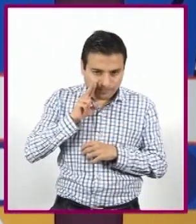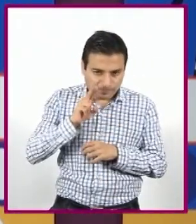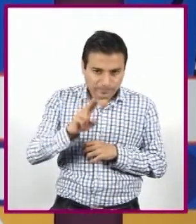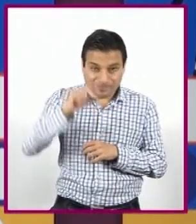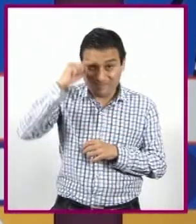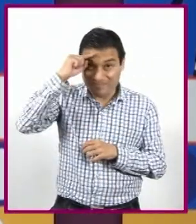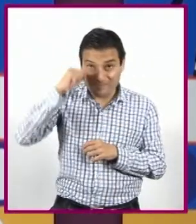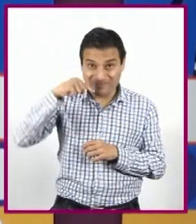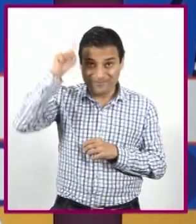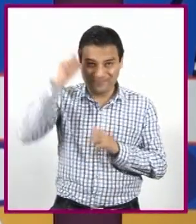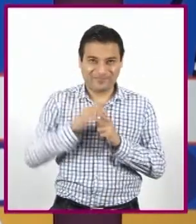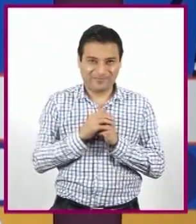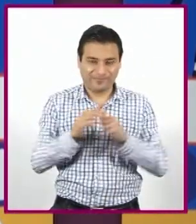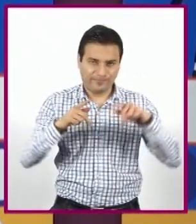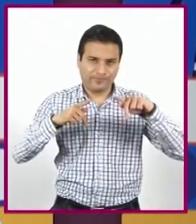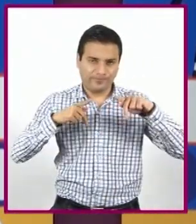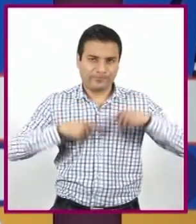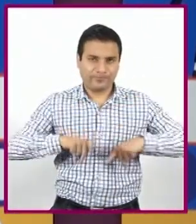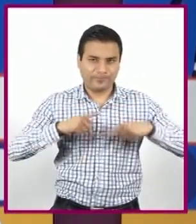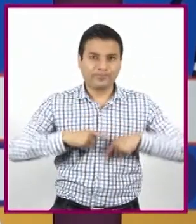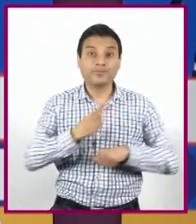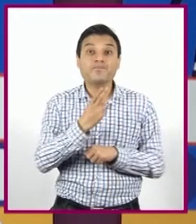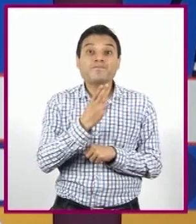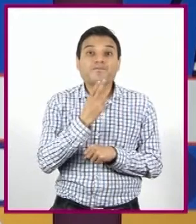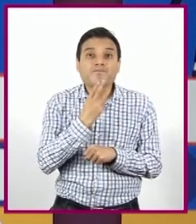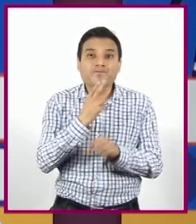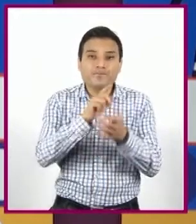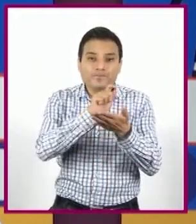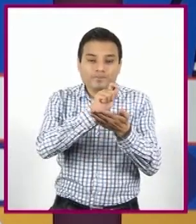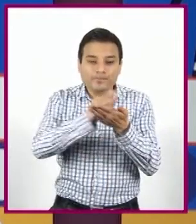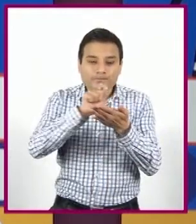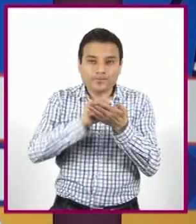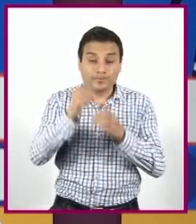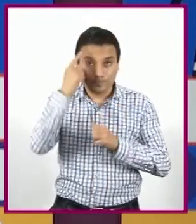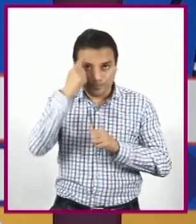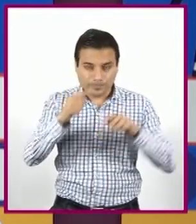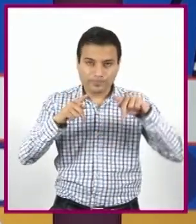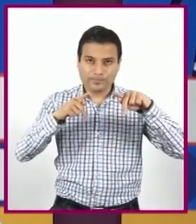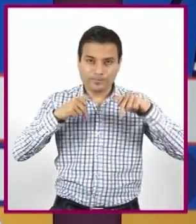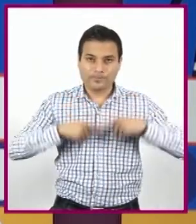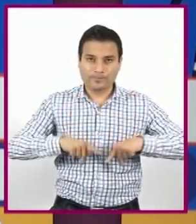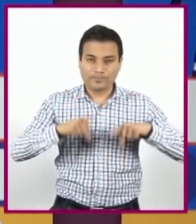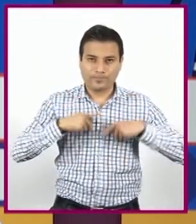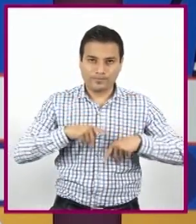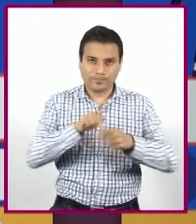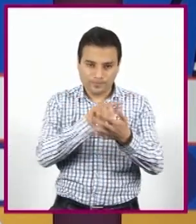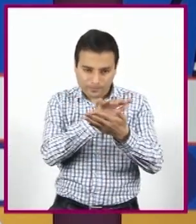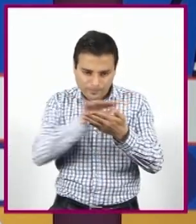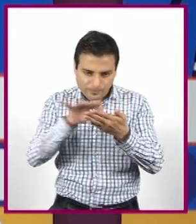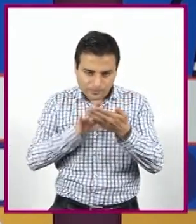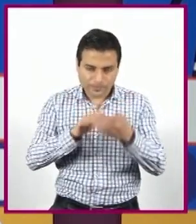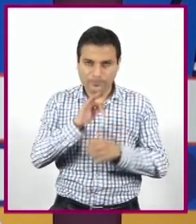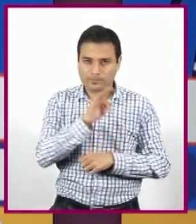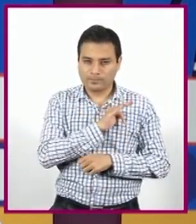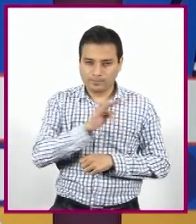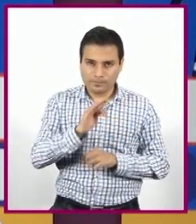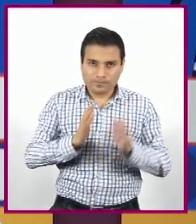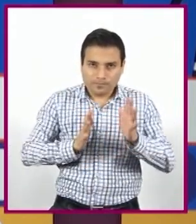que el escritor utiliza para transmitir al lector ciertas intenciones o detalles de la